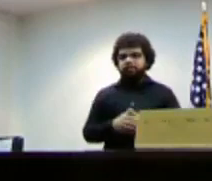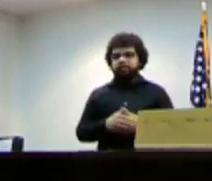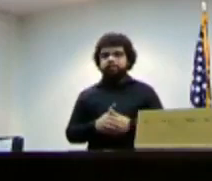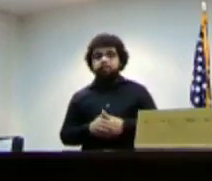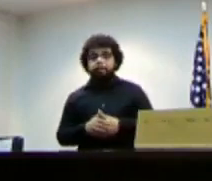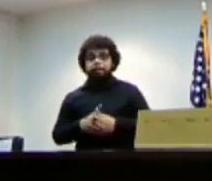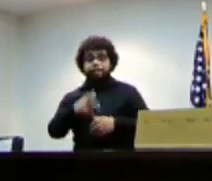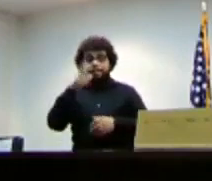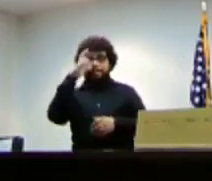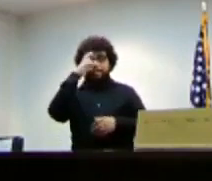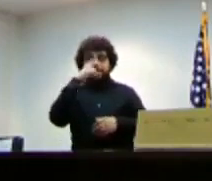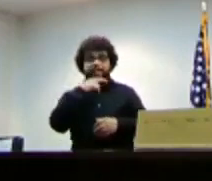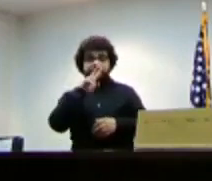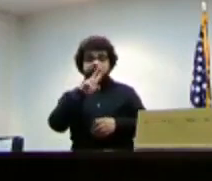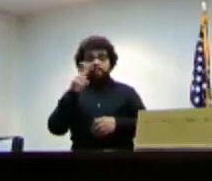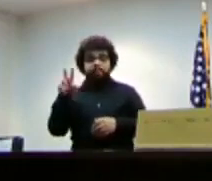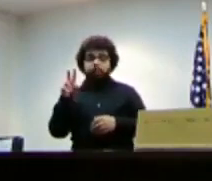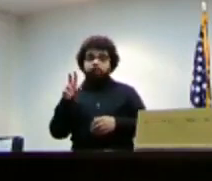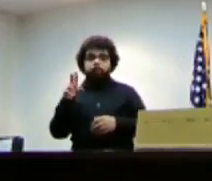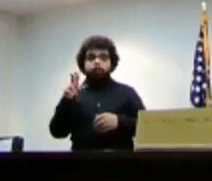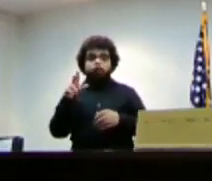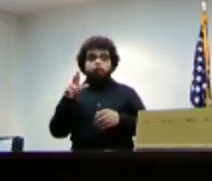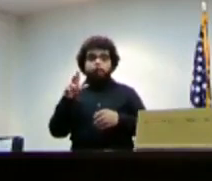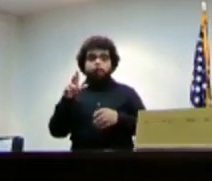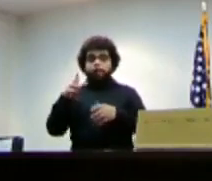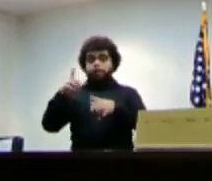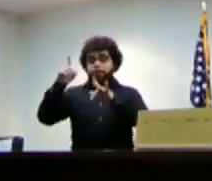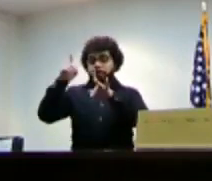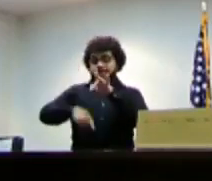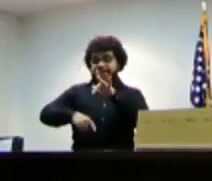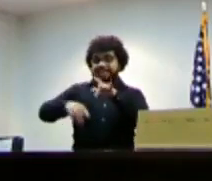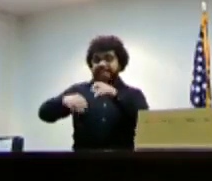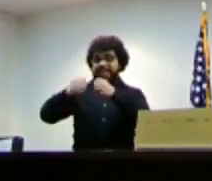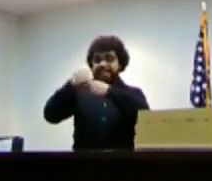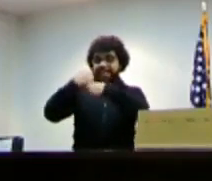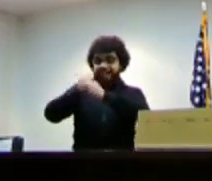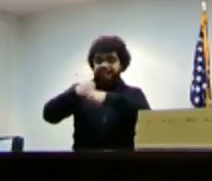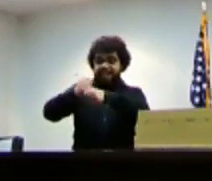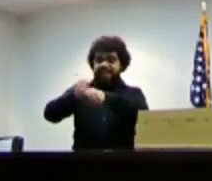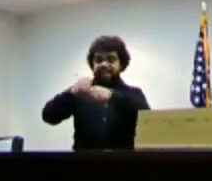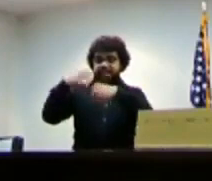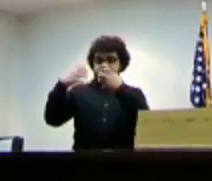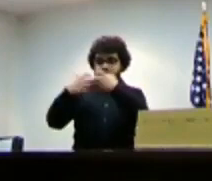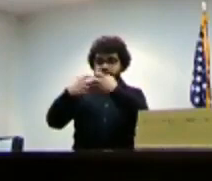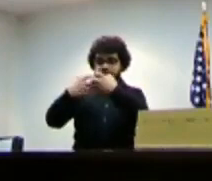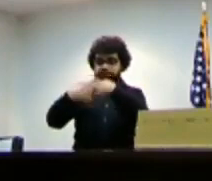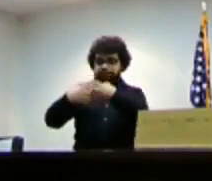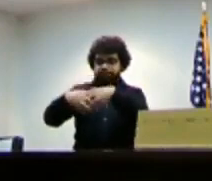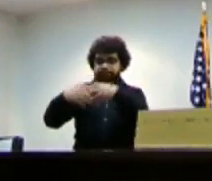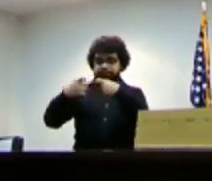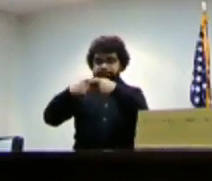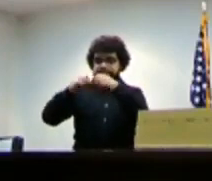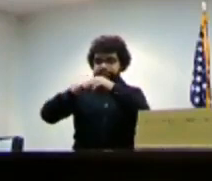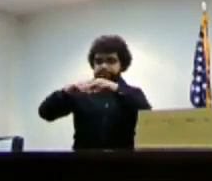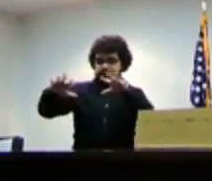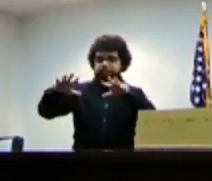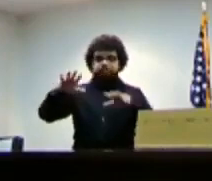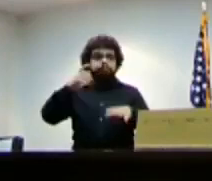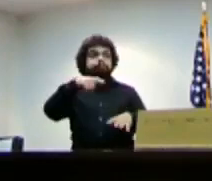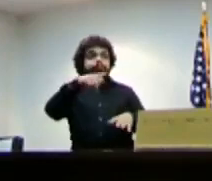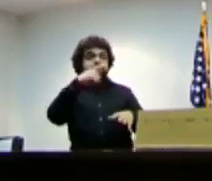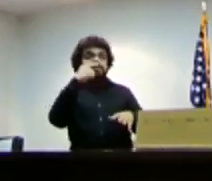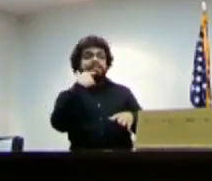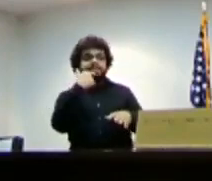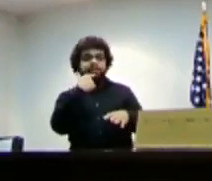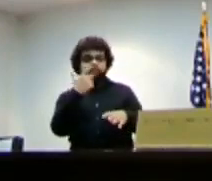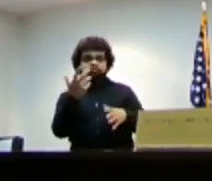clientes por falta de generación. Como usted bien dijo, teníamos capacidad generatriz para